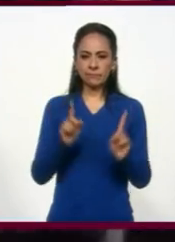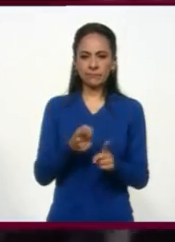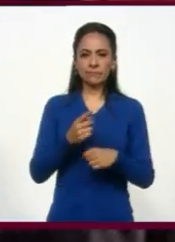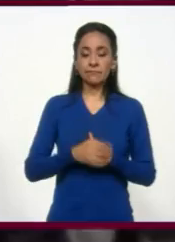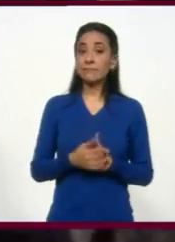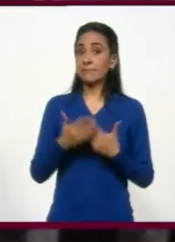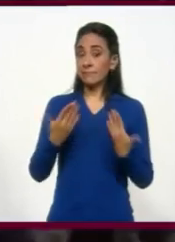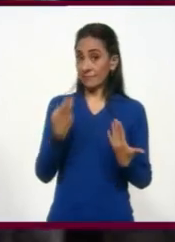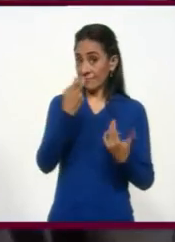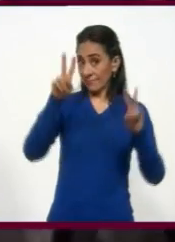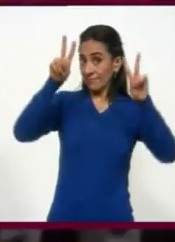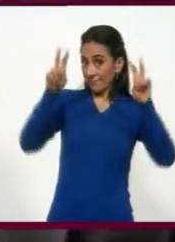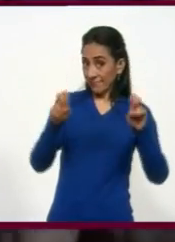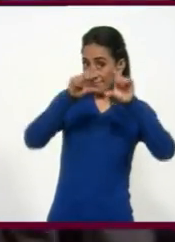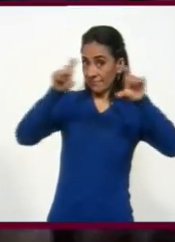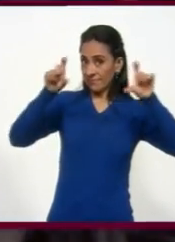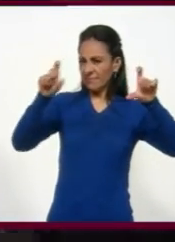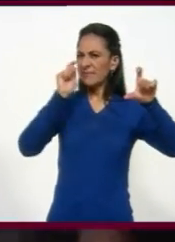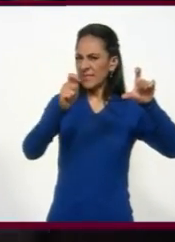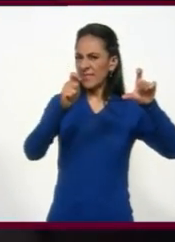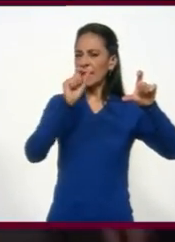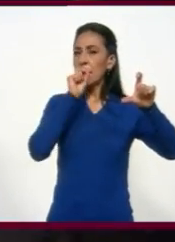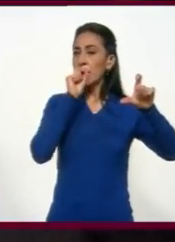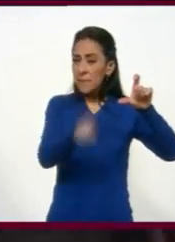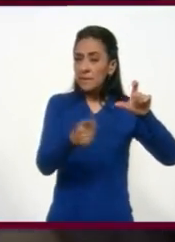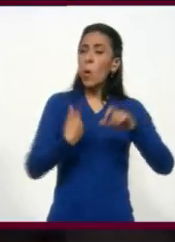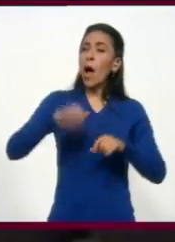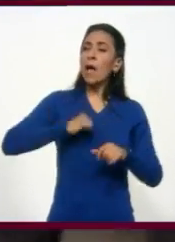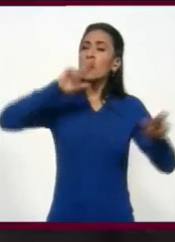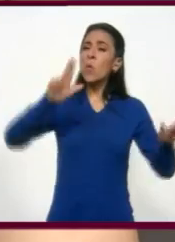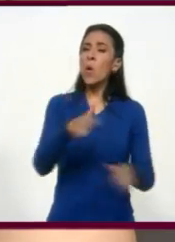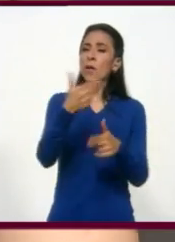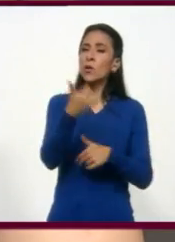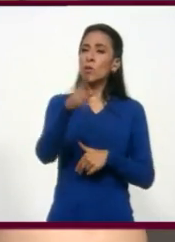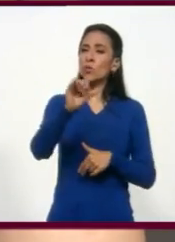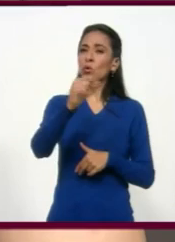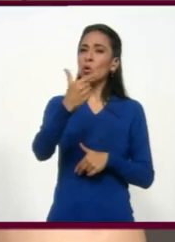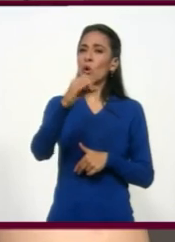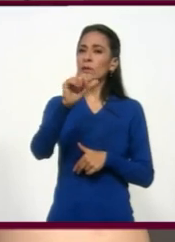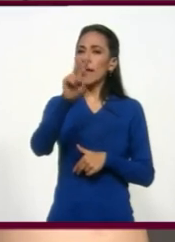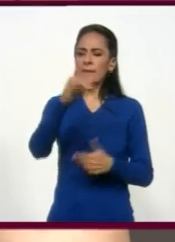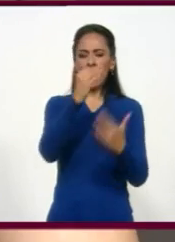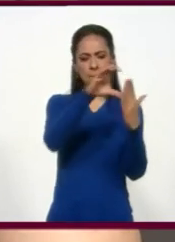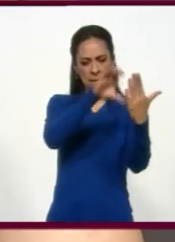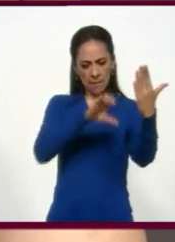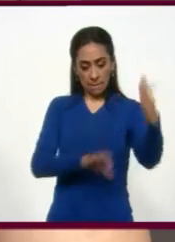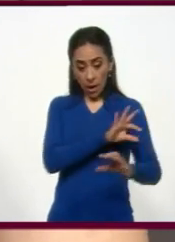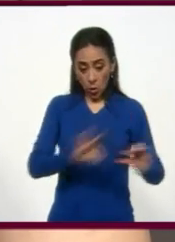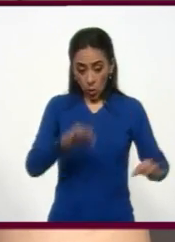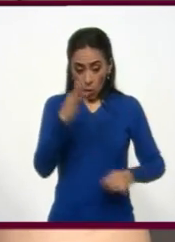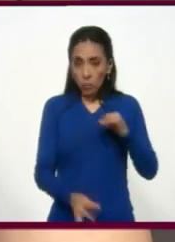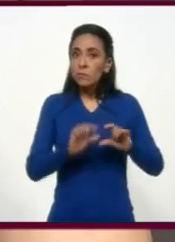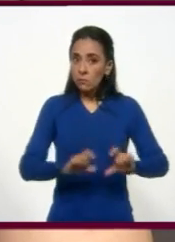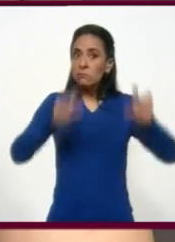precisamente el título es la última estrofa del antiguo himno yugoslavo esta obra habla acerca de